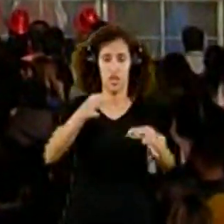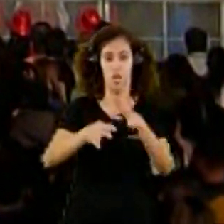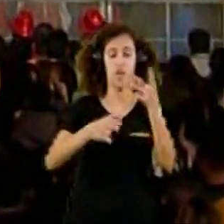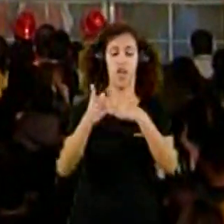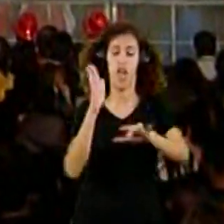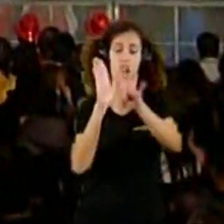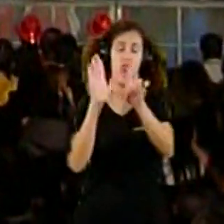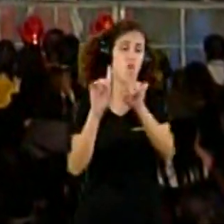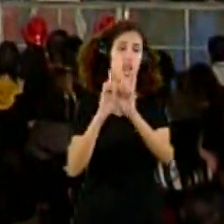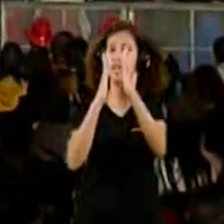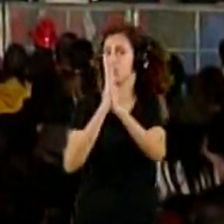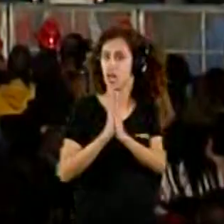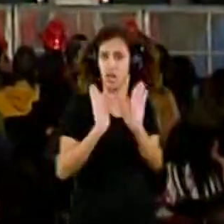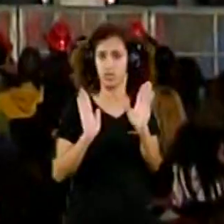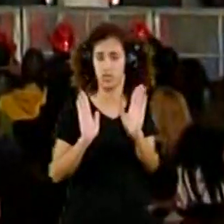es sagrada.